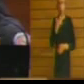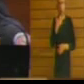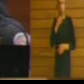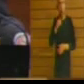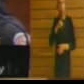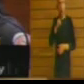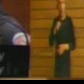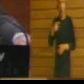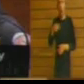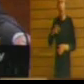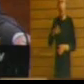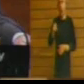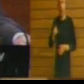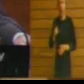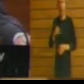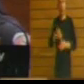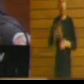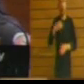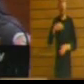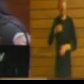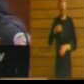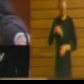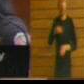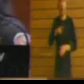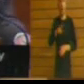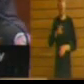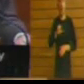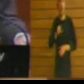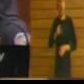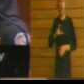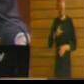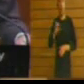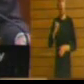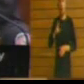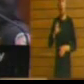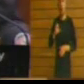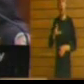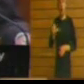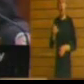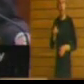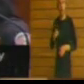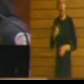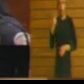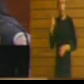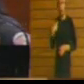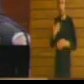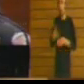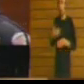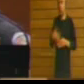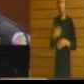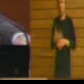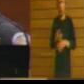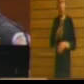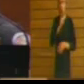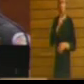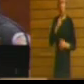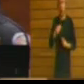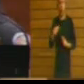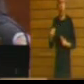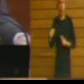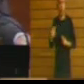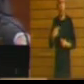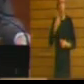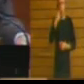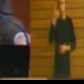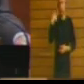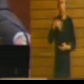señora consejera, Torre Monreal, Corella, cómo jugaron con los alumnos que sobraban, y así muchos y muchos. Lo vimos el año pasado con la campaña de